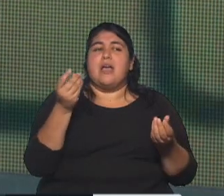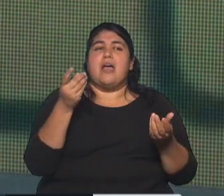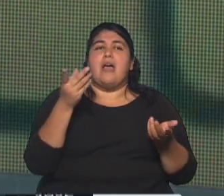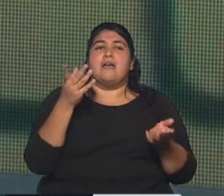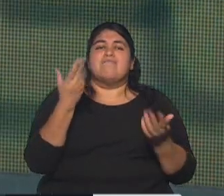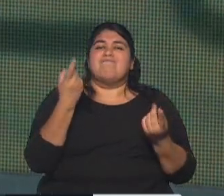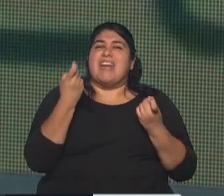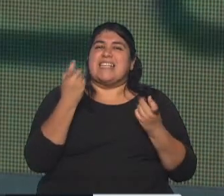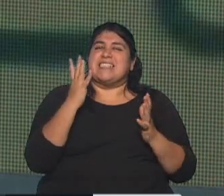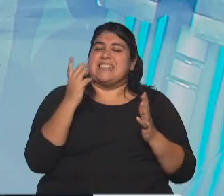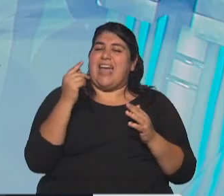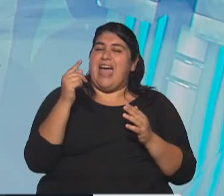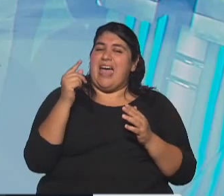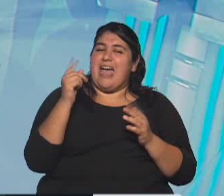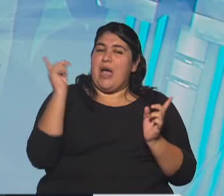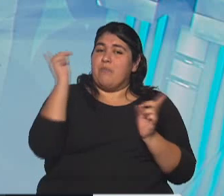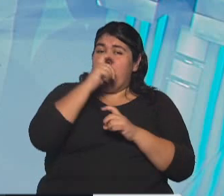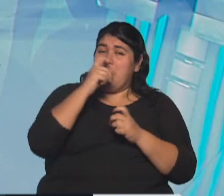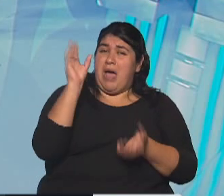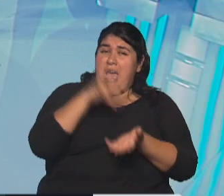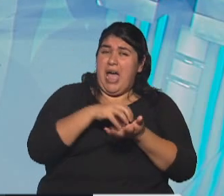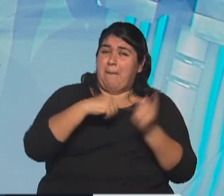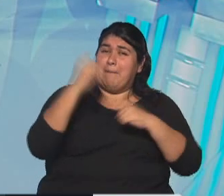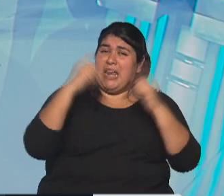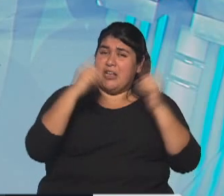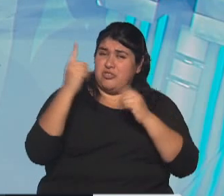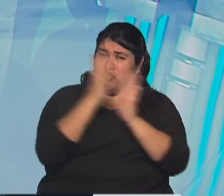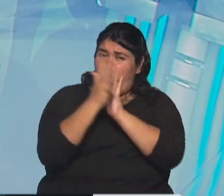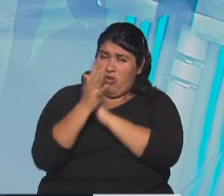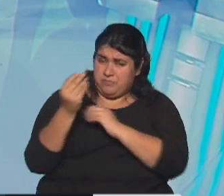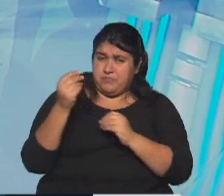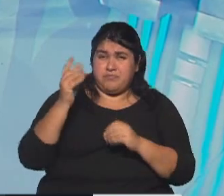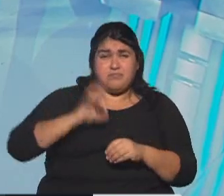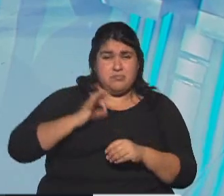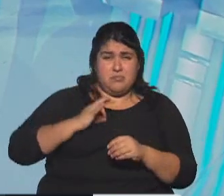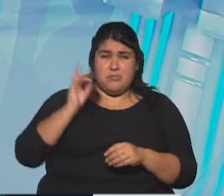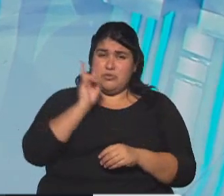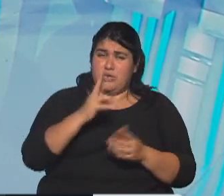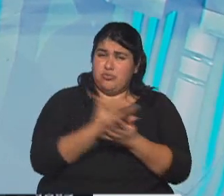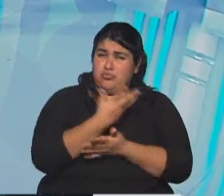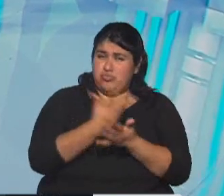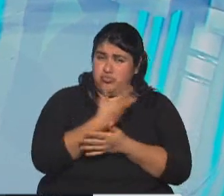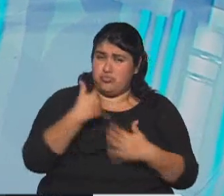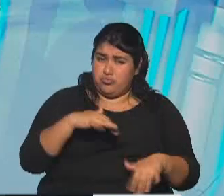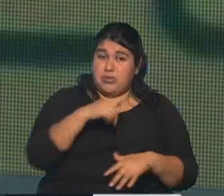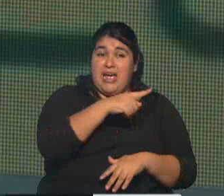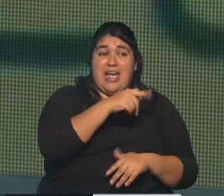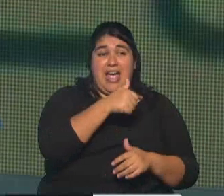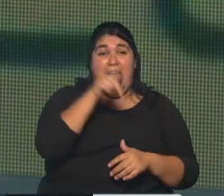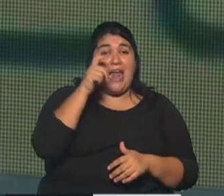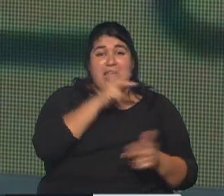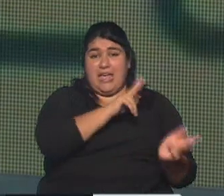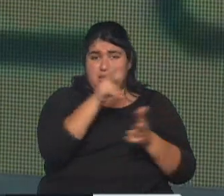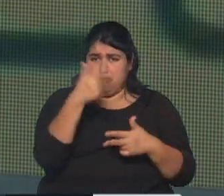resolución de la crisis migratoria que estamos viendo desde hace muchos años en Europa. Lo que decía Alejandra, yo